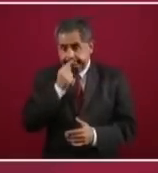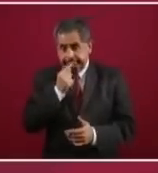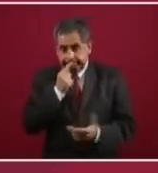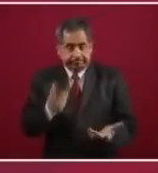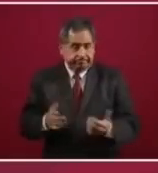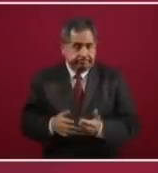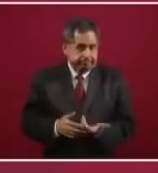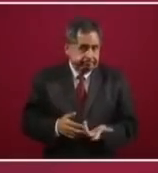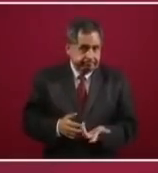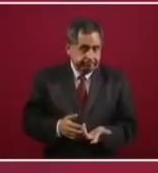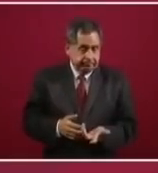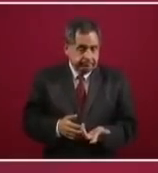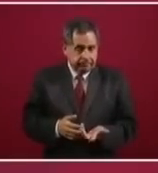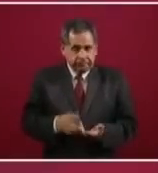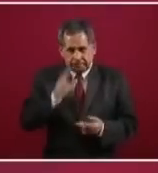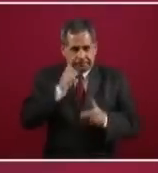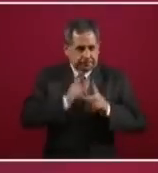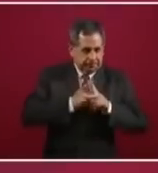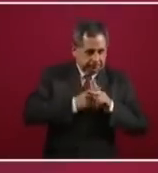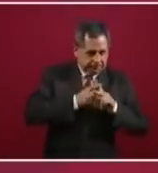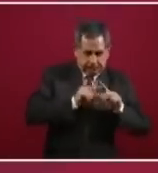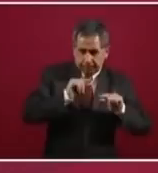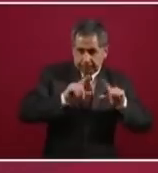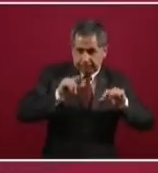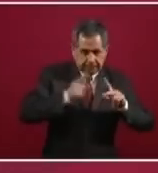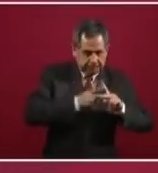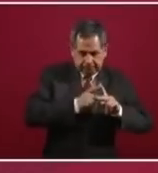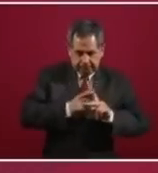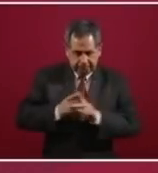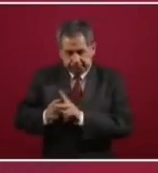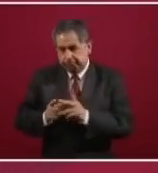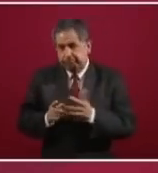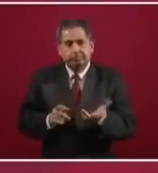Si ven las estadísticas,